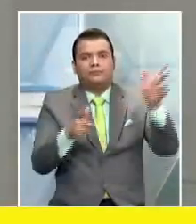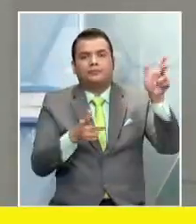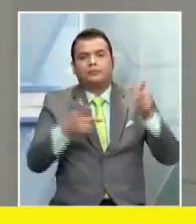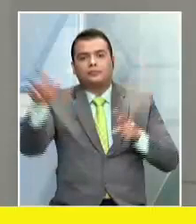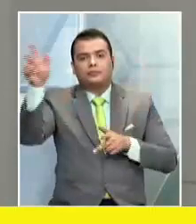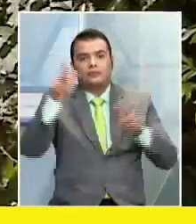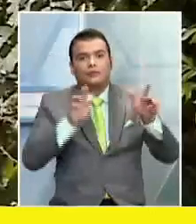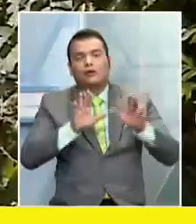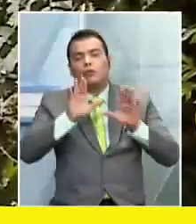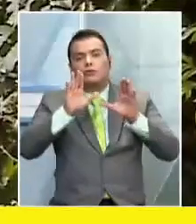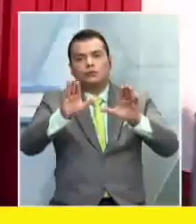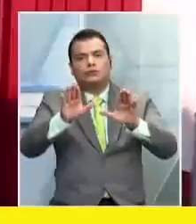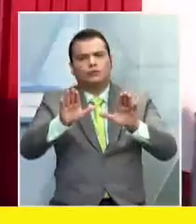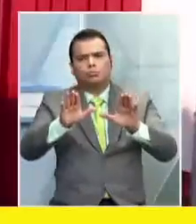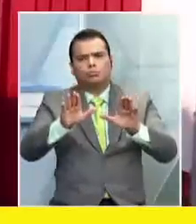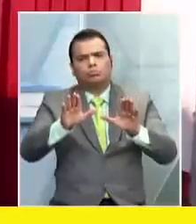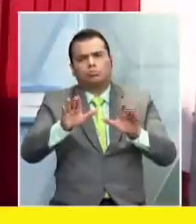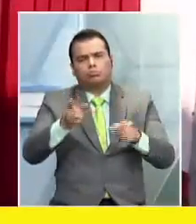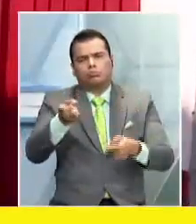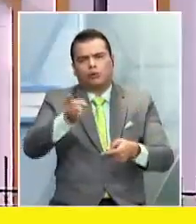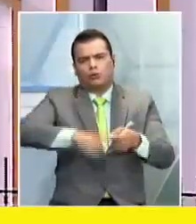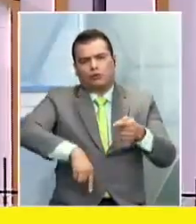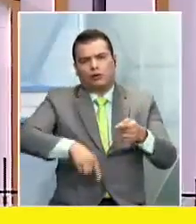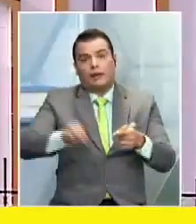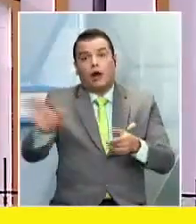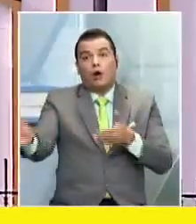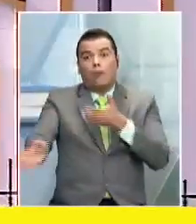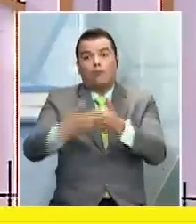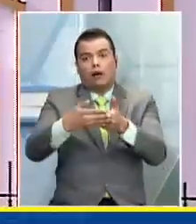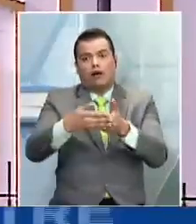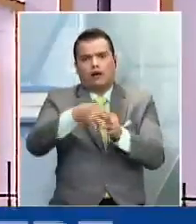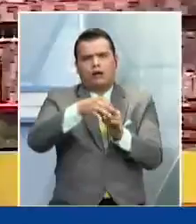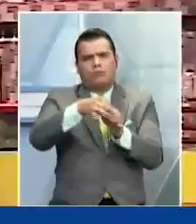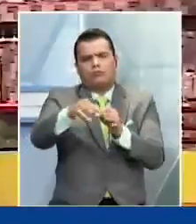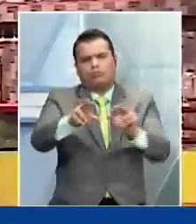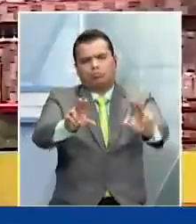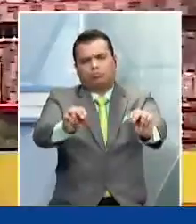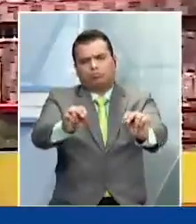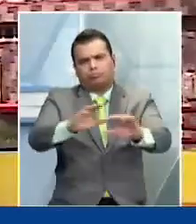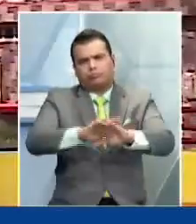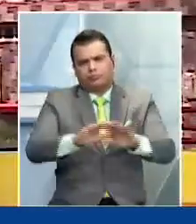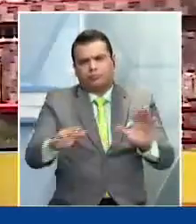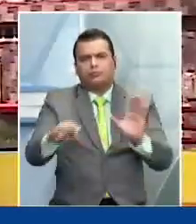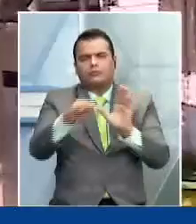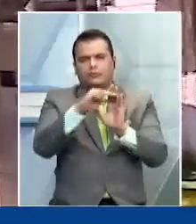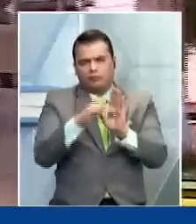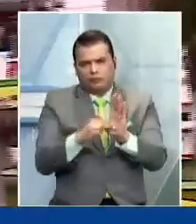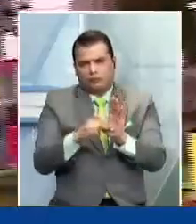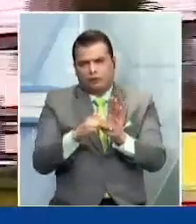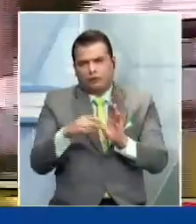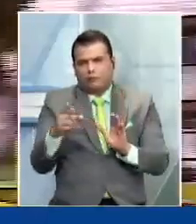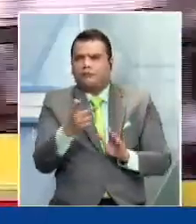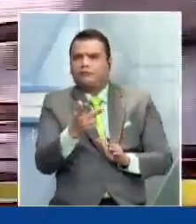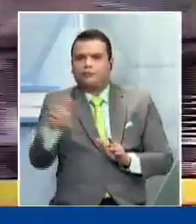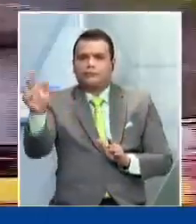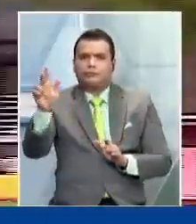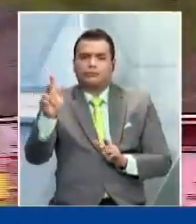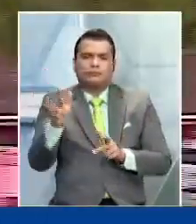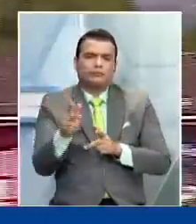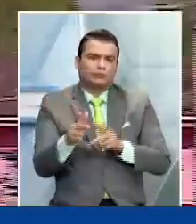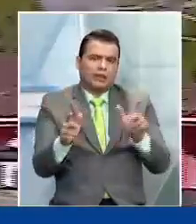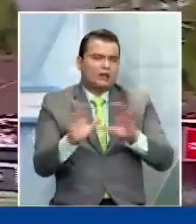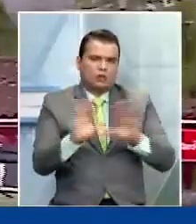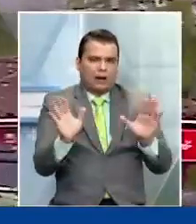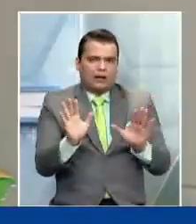cerrar el municipio como tal. Por eso decidimos dejar las restricciones al interior del municipio en cabeza de